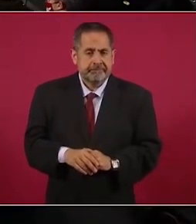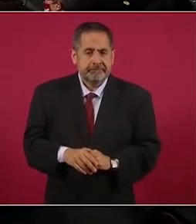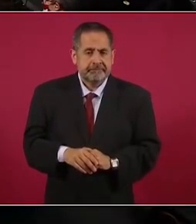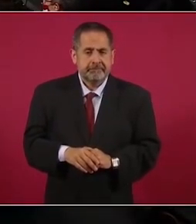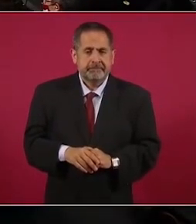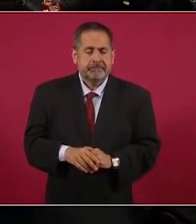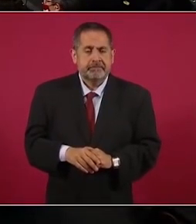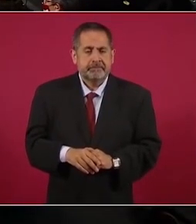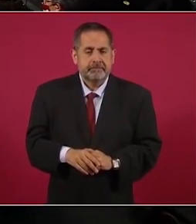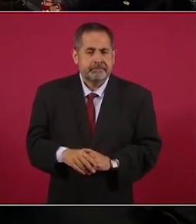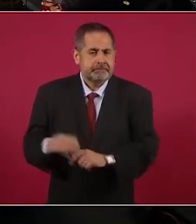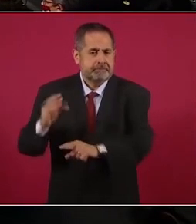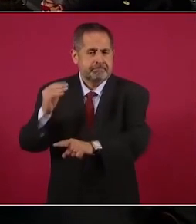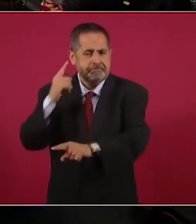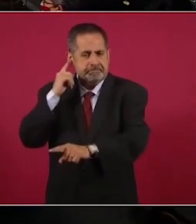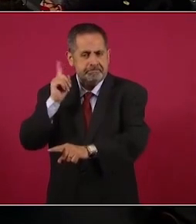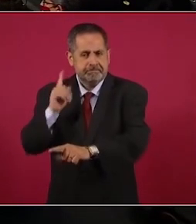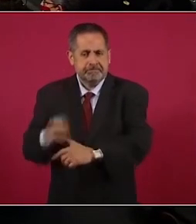Hablan de uno en el tramo